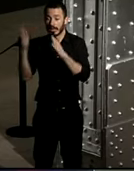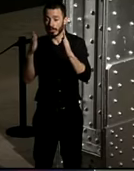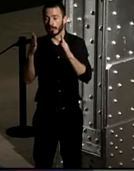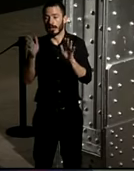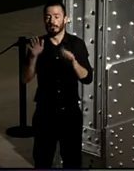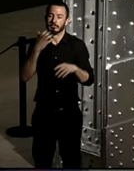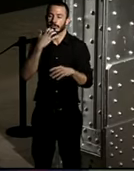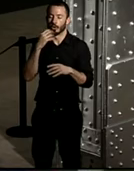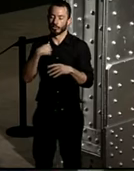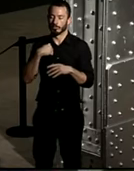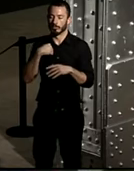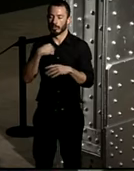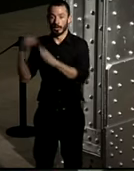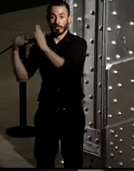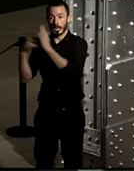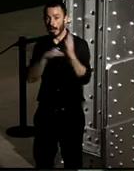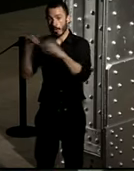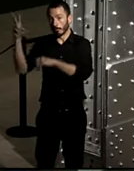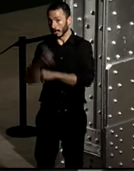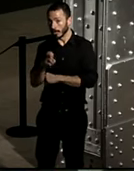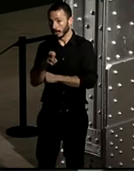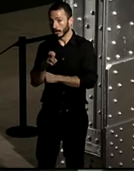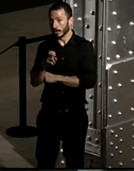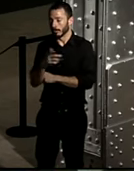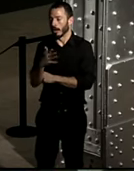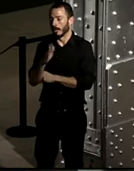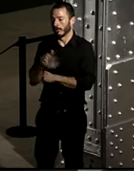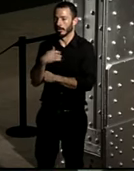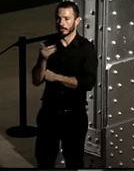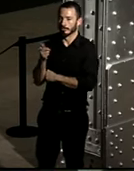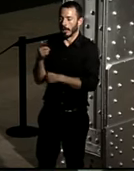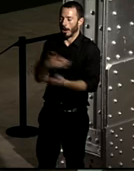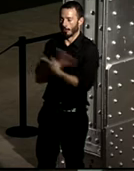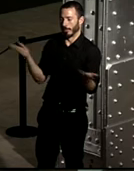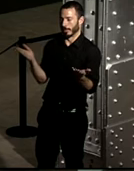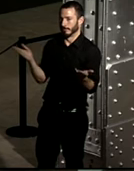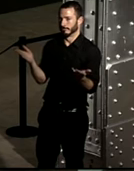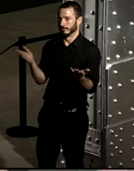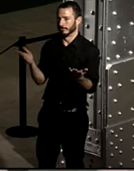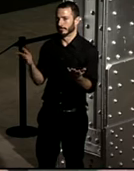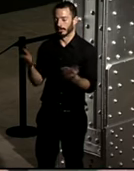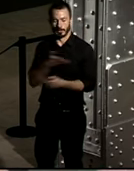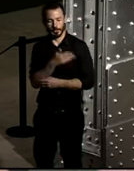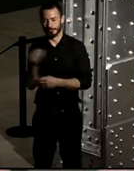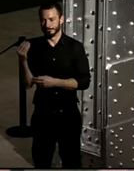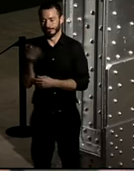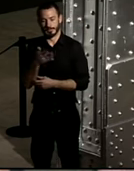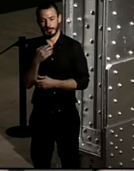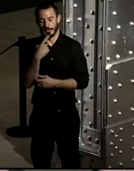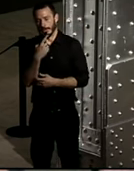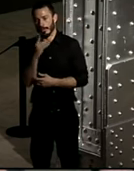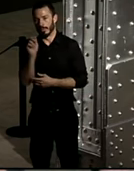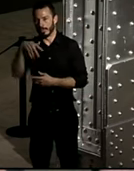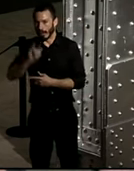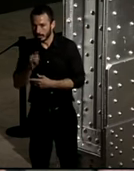¿no? A ver el material, ¿no? Del final del día, cuando ya tuve confianza con el DIP y me dijo, Dani, tío, o sea, ¿tú sabes el